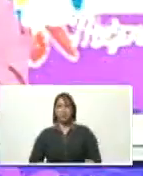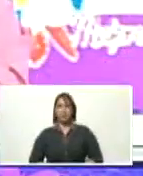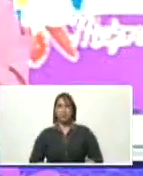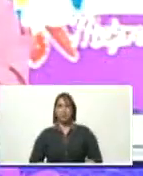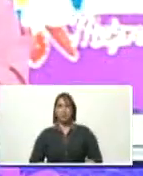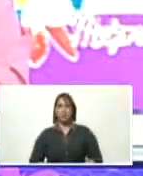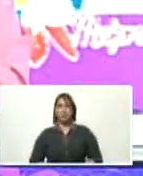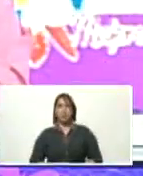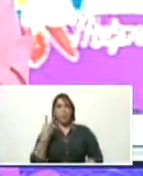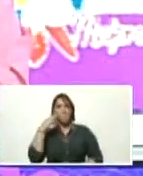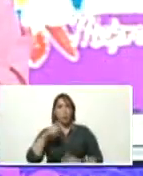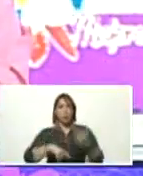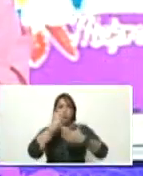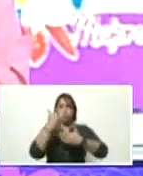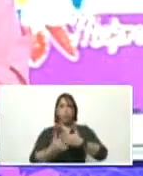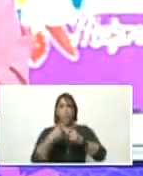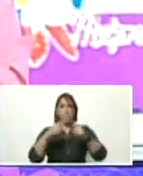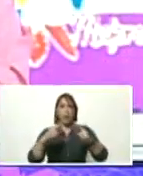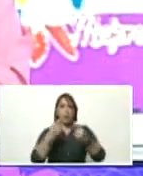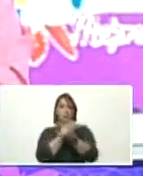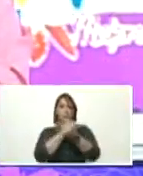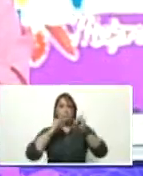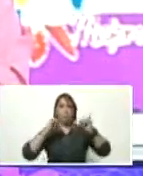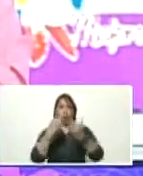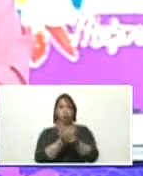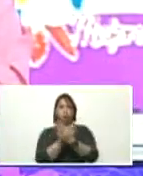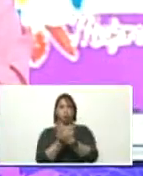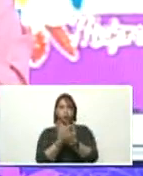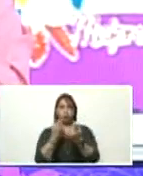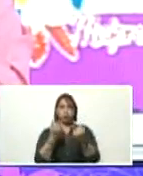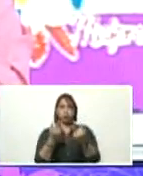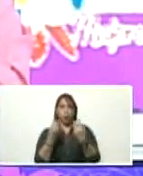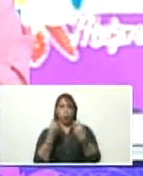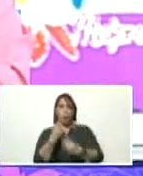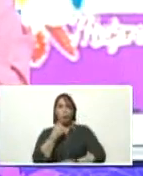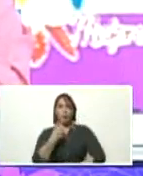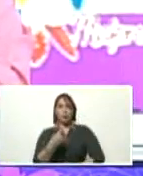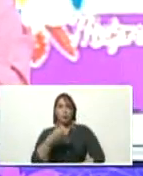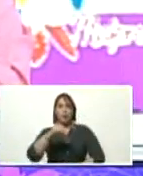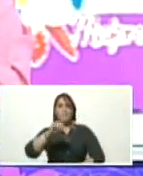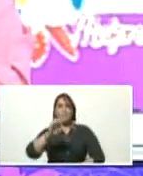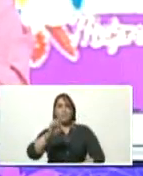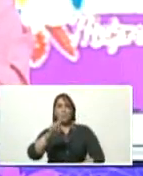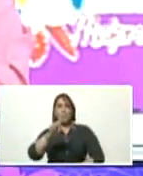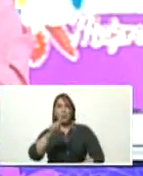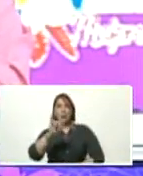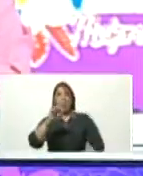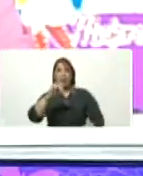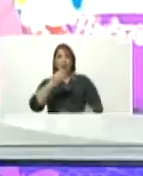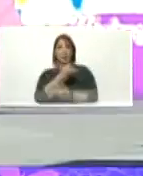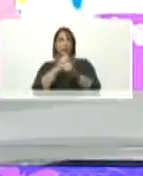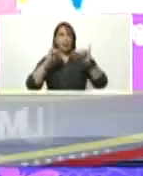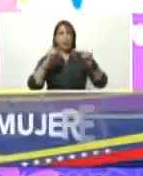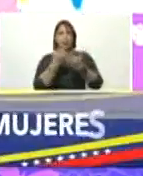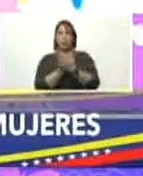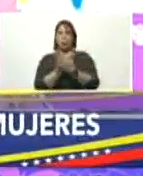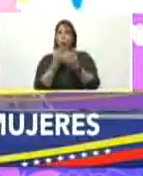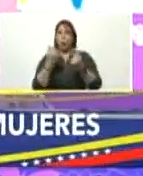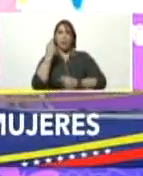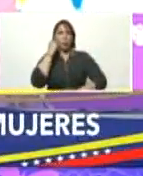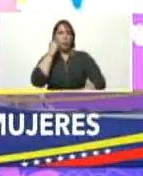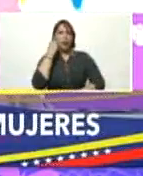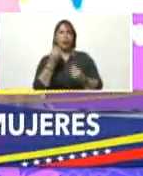por los proyectos para la independencia económica, como decía Merlin, la independencia económica de la mujer,